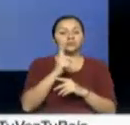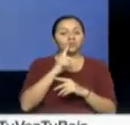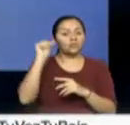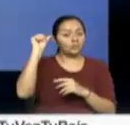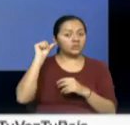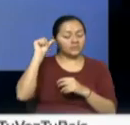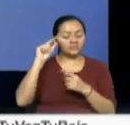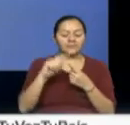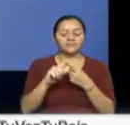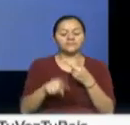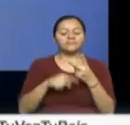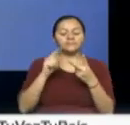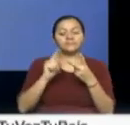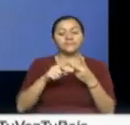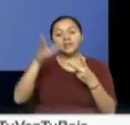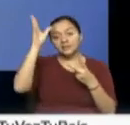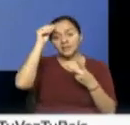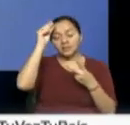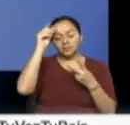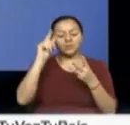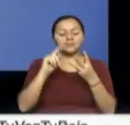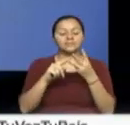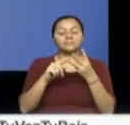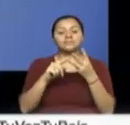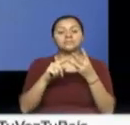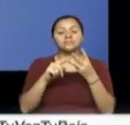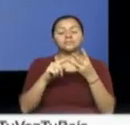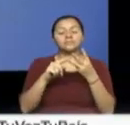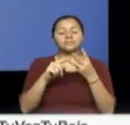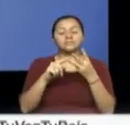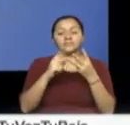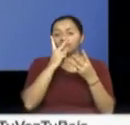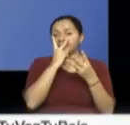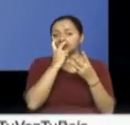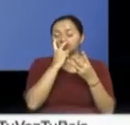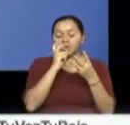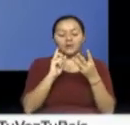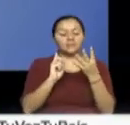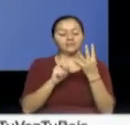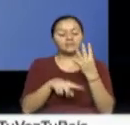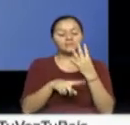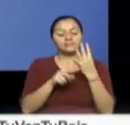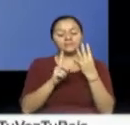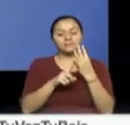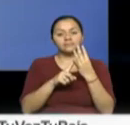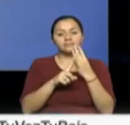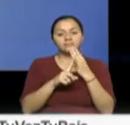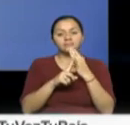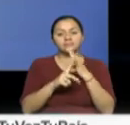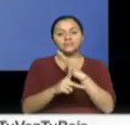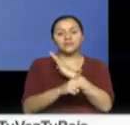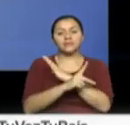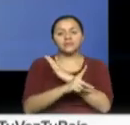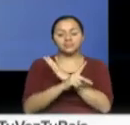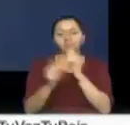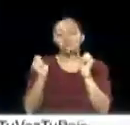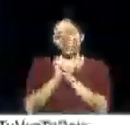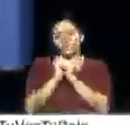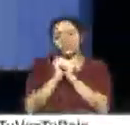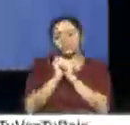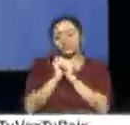personas con discapacidad intelectual, personas con discapacidad visual, personas con discapacidad con